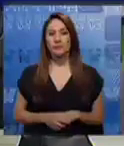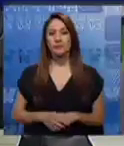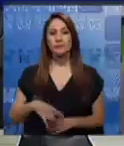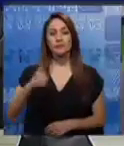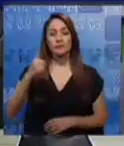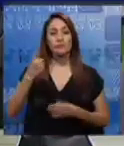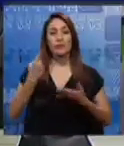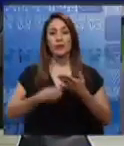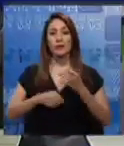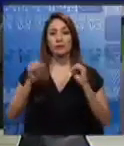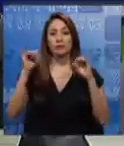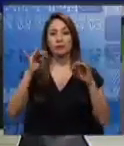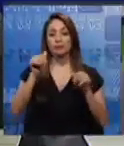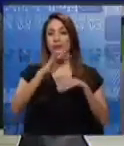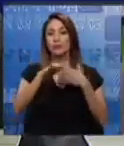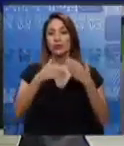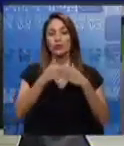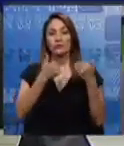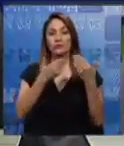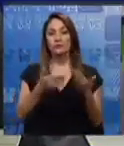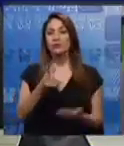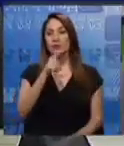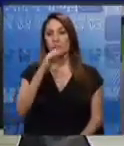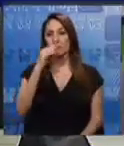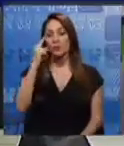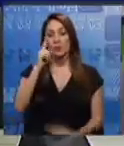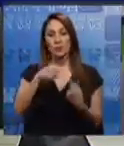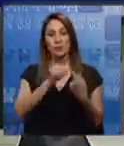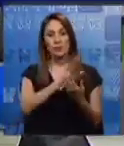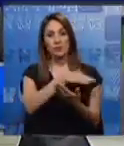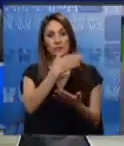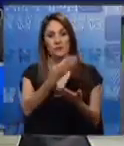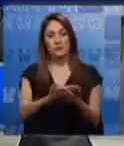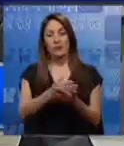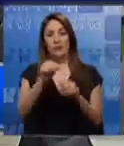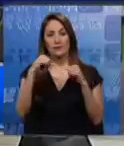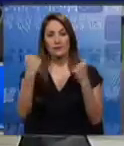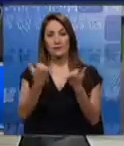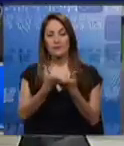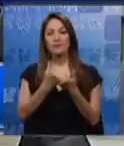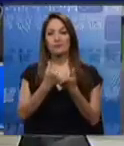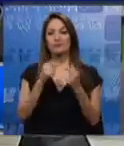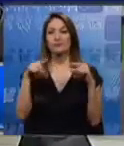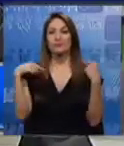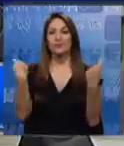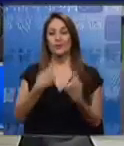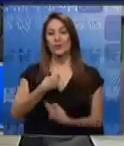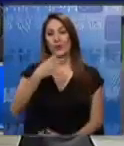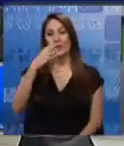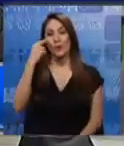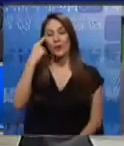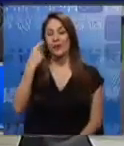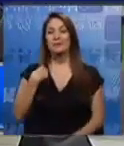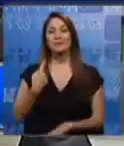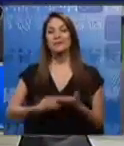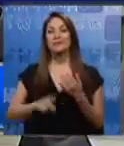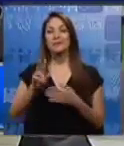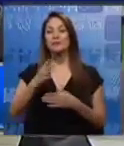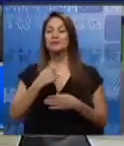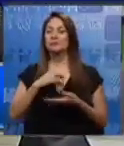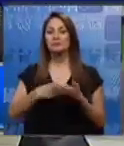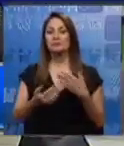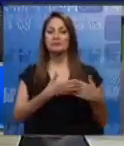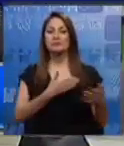Un multitudinario recibimiento tuvo el jefe de Estado a su llegada a la sede legislativa. El mandatario decidió romper los protocolos y saludar